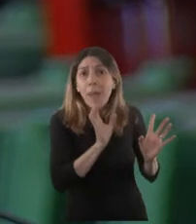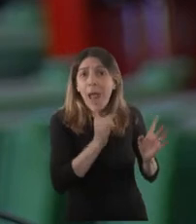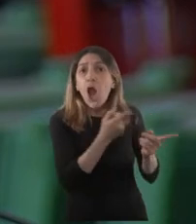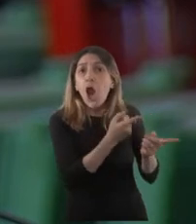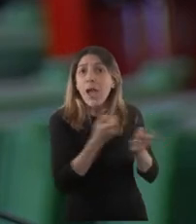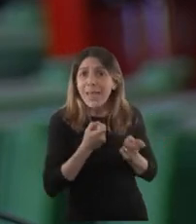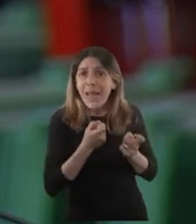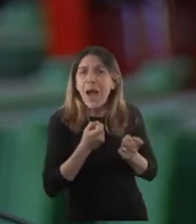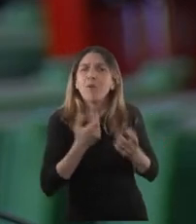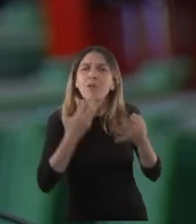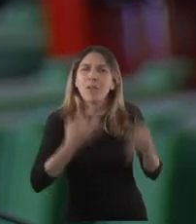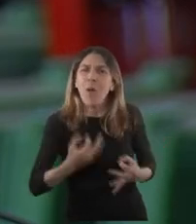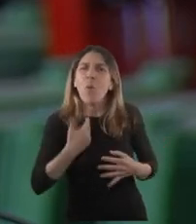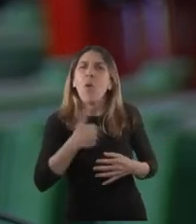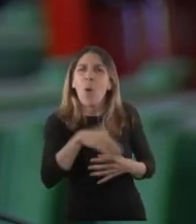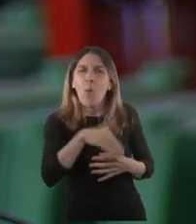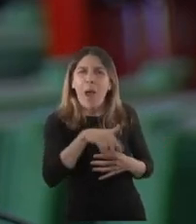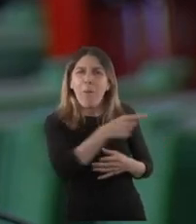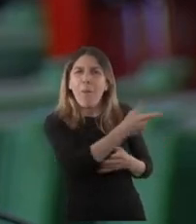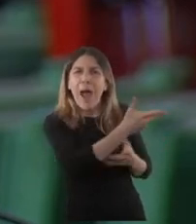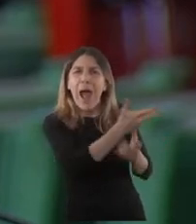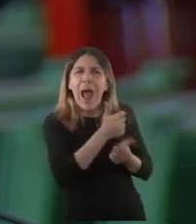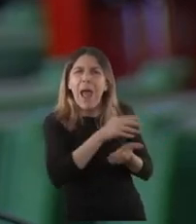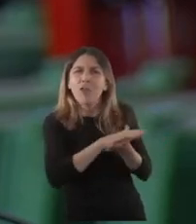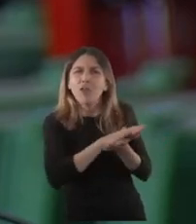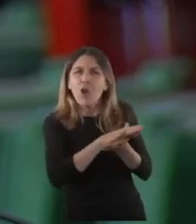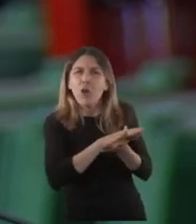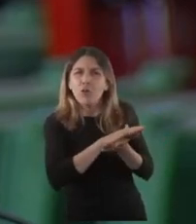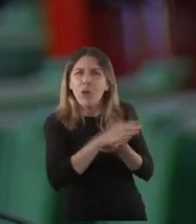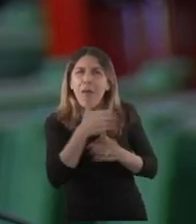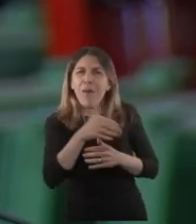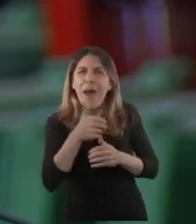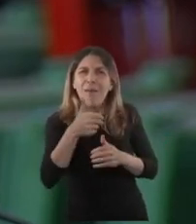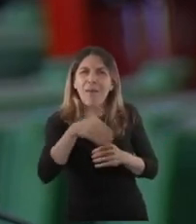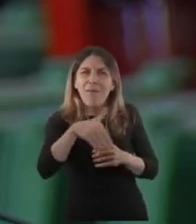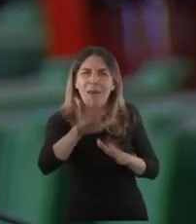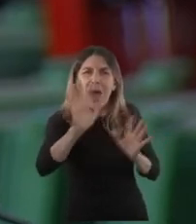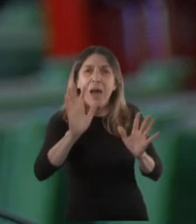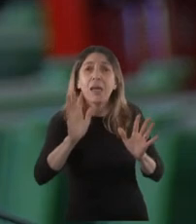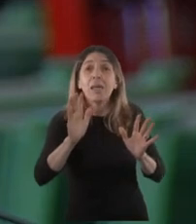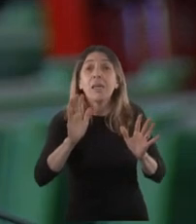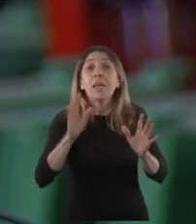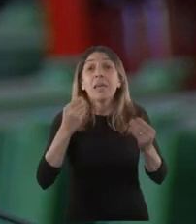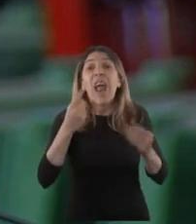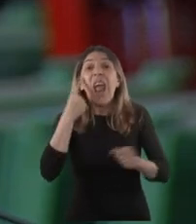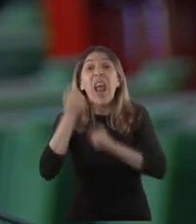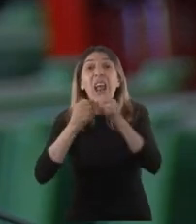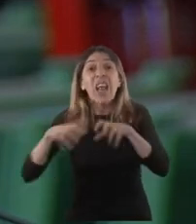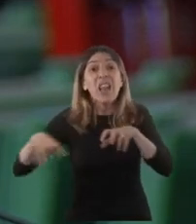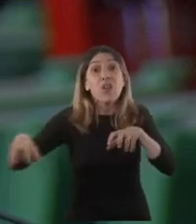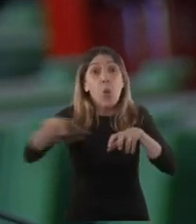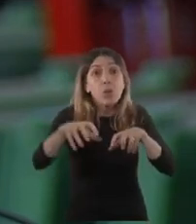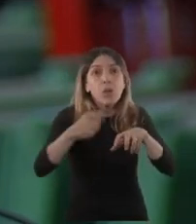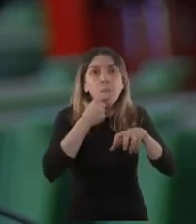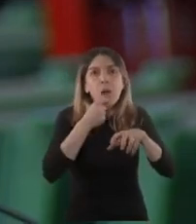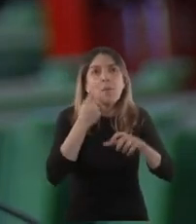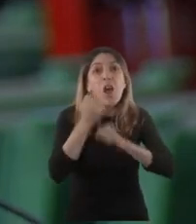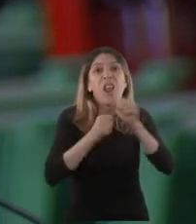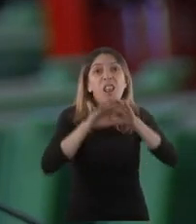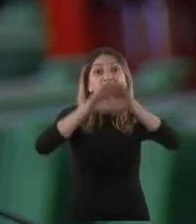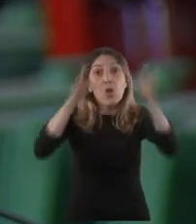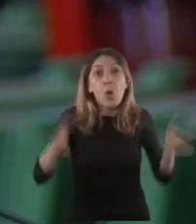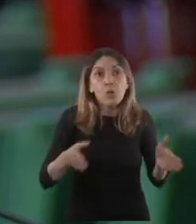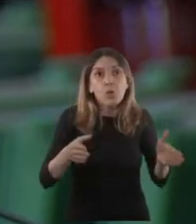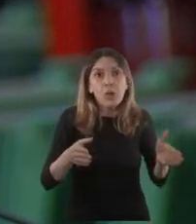estamos seguros que eso se va a solucionar y encaminar, en que cada industria que necesite, para la que no